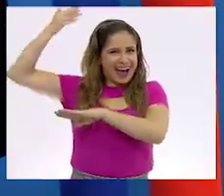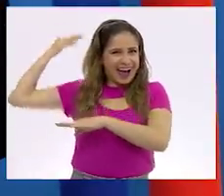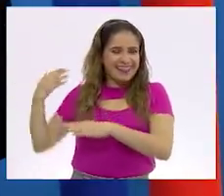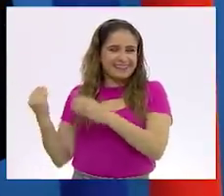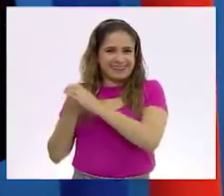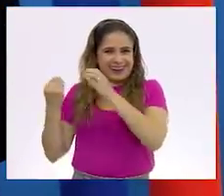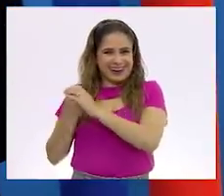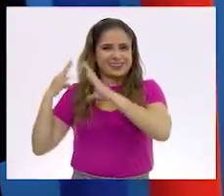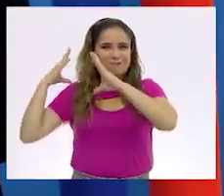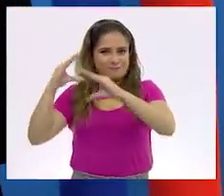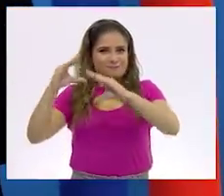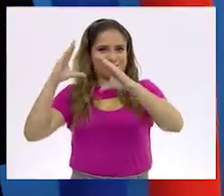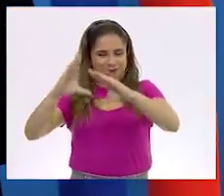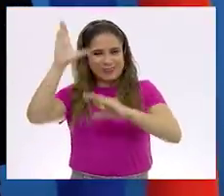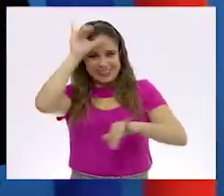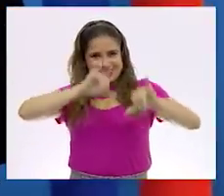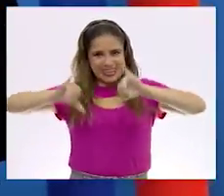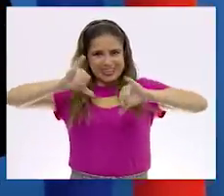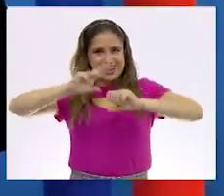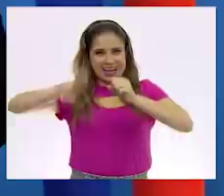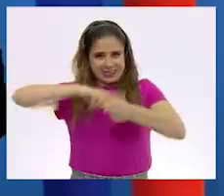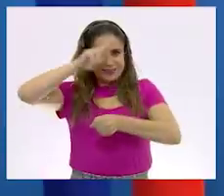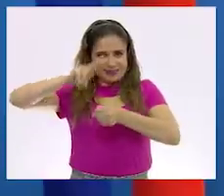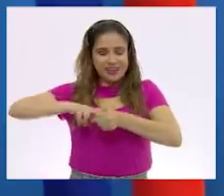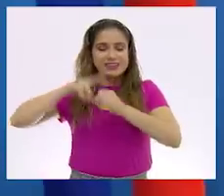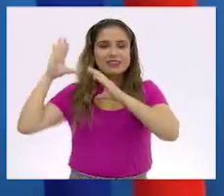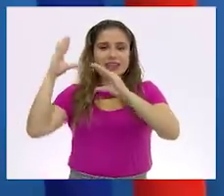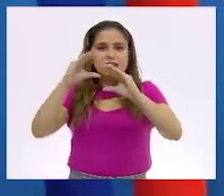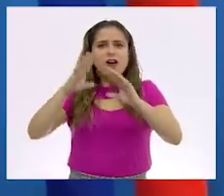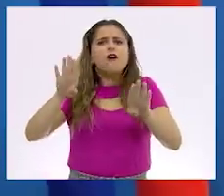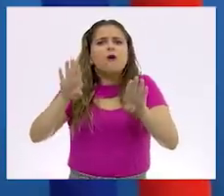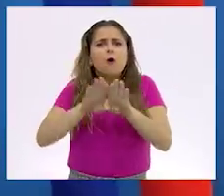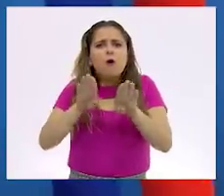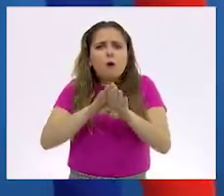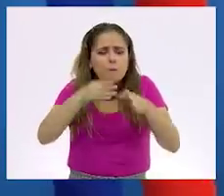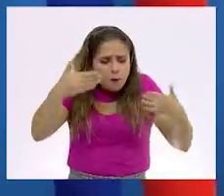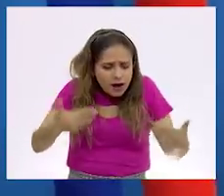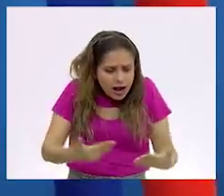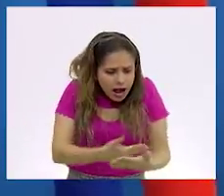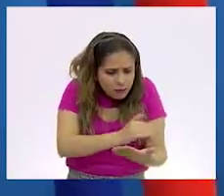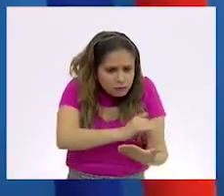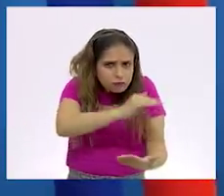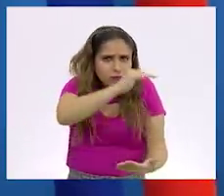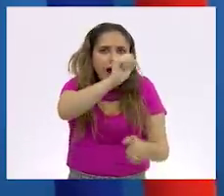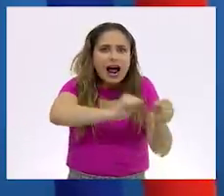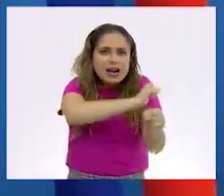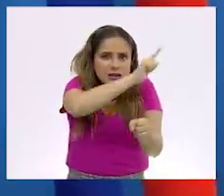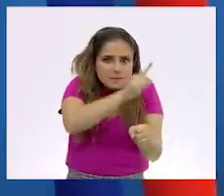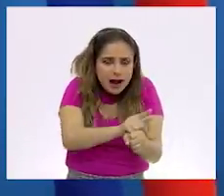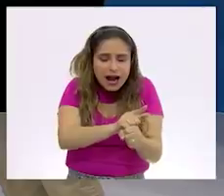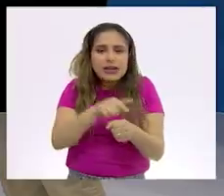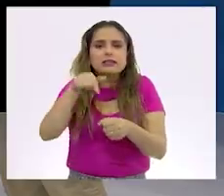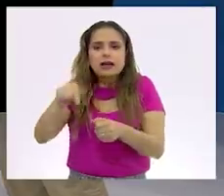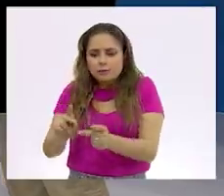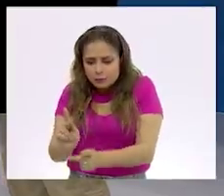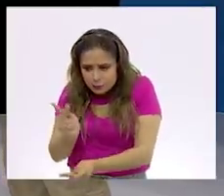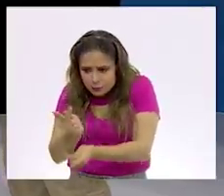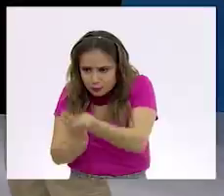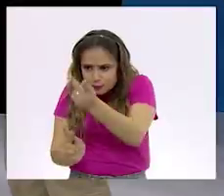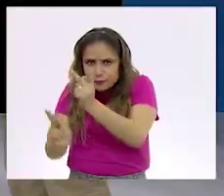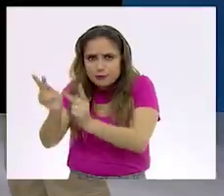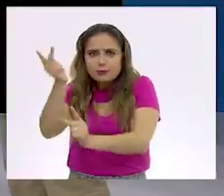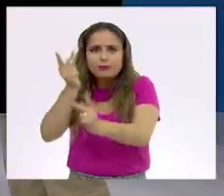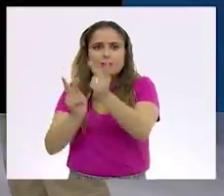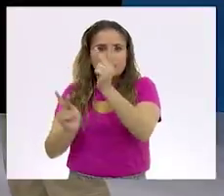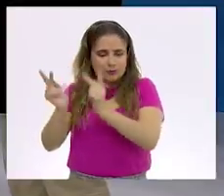Ciencias Naturales aprendimos cómo es la reproducción de animales y plantas. Sí, es verdad. Y yo recuerdo